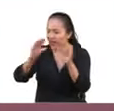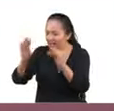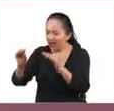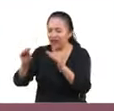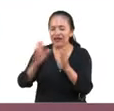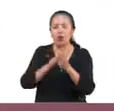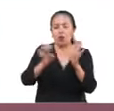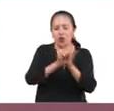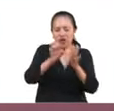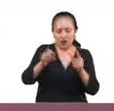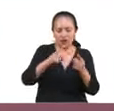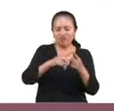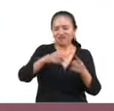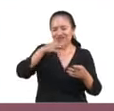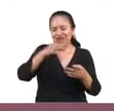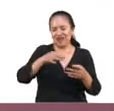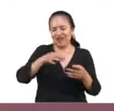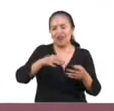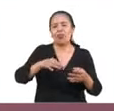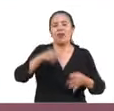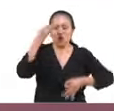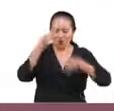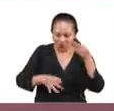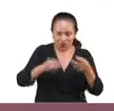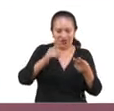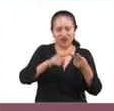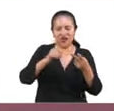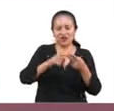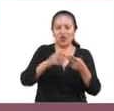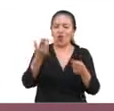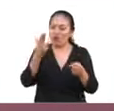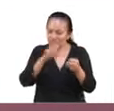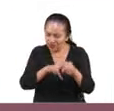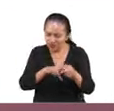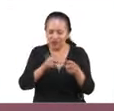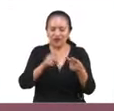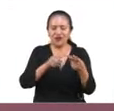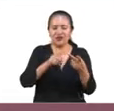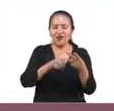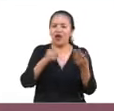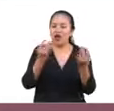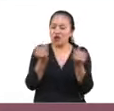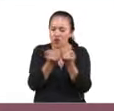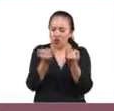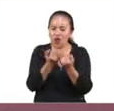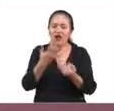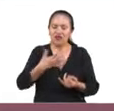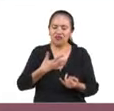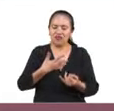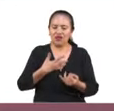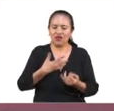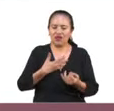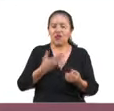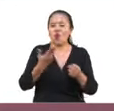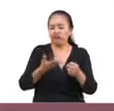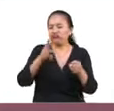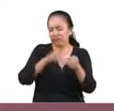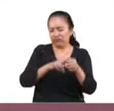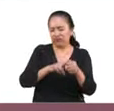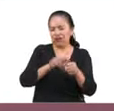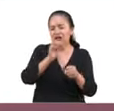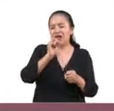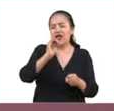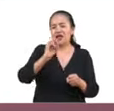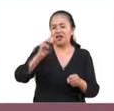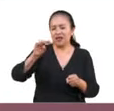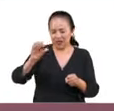asesoría jurídica, hospital para la mujer, además que tengan acceso al seguro social. Bueno,